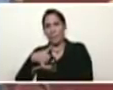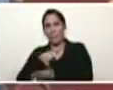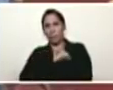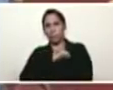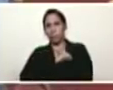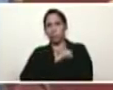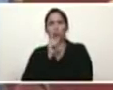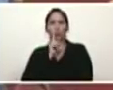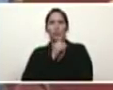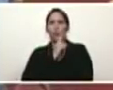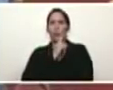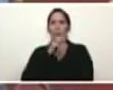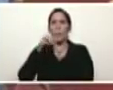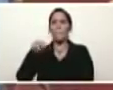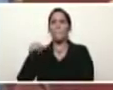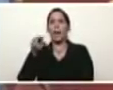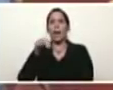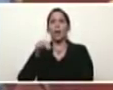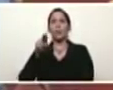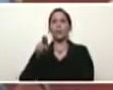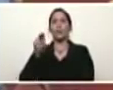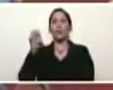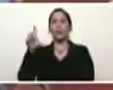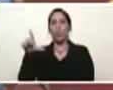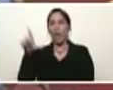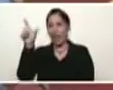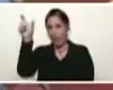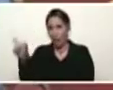Ricardo Christopher, traidor y culpable.